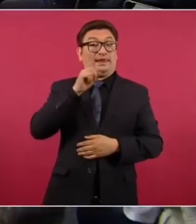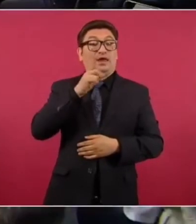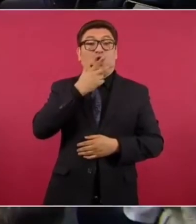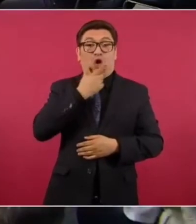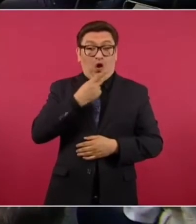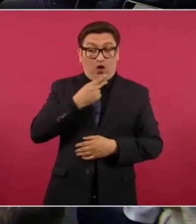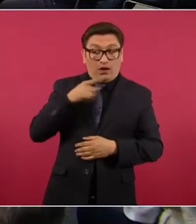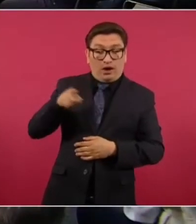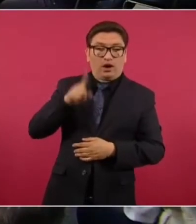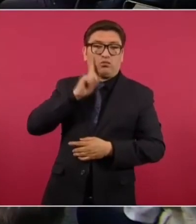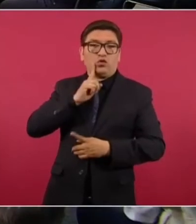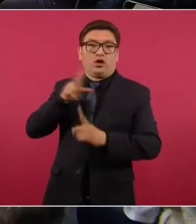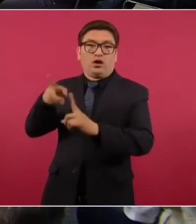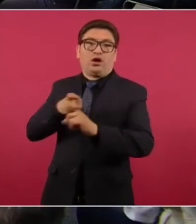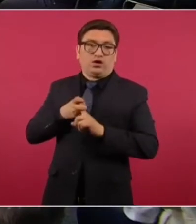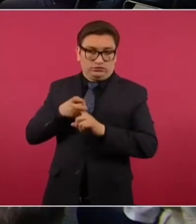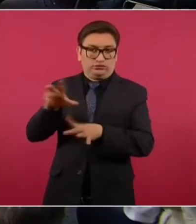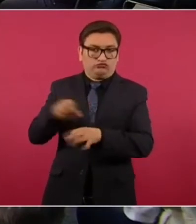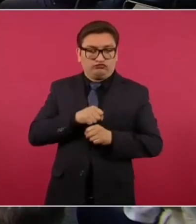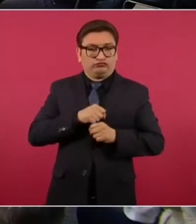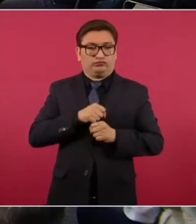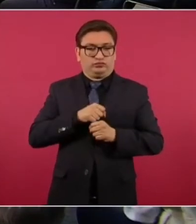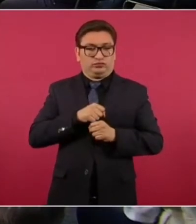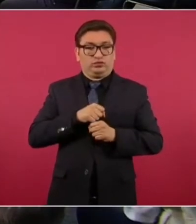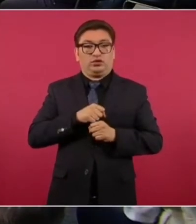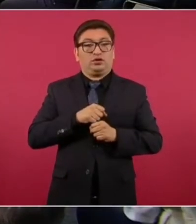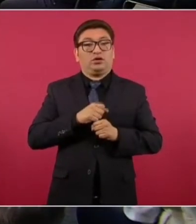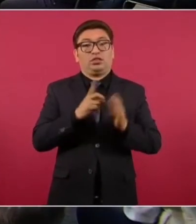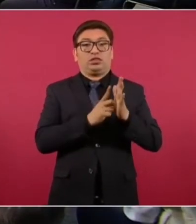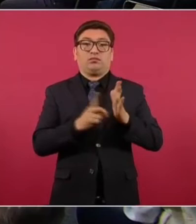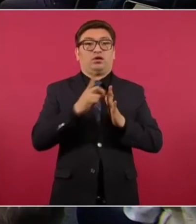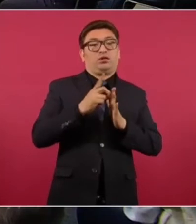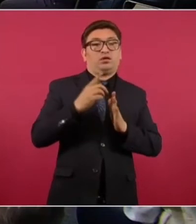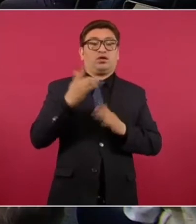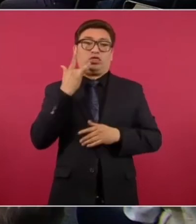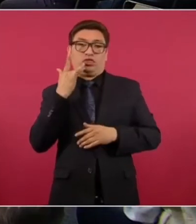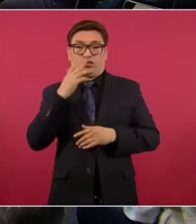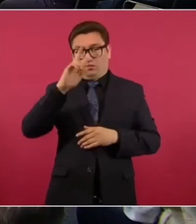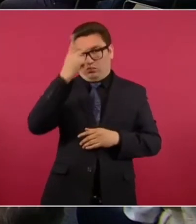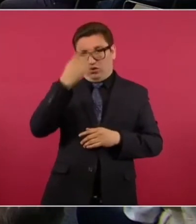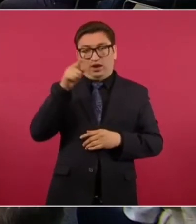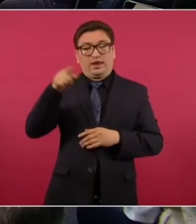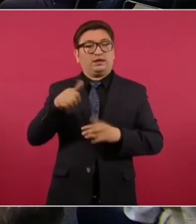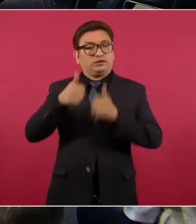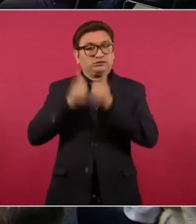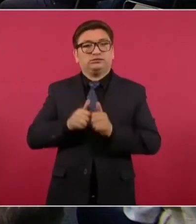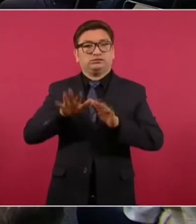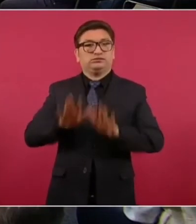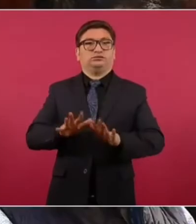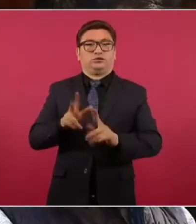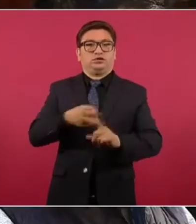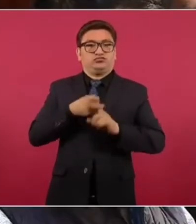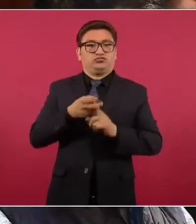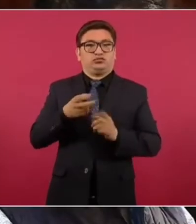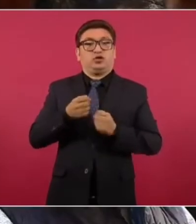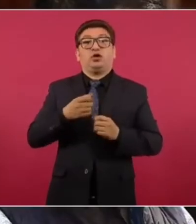sí, prácticamente se la lleva a su súper lujoso departamento Polanco y la mantiene pues